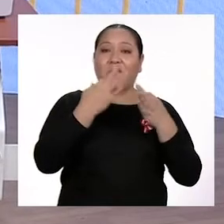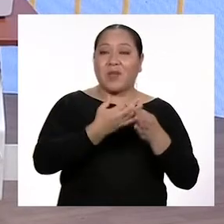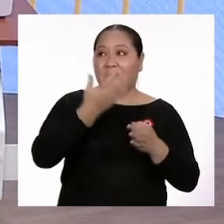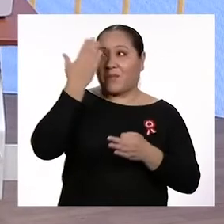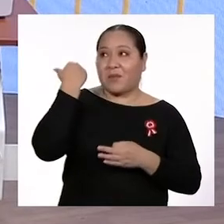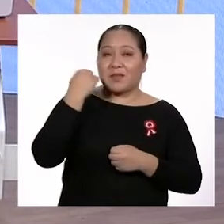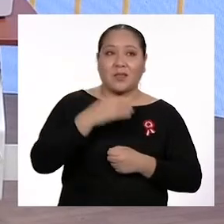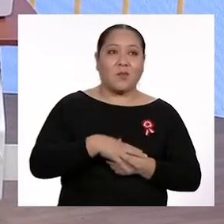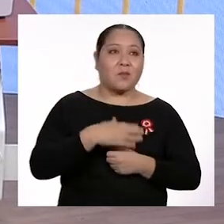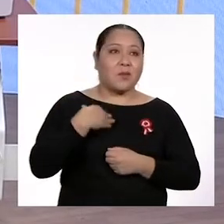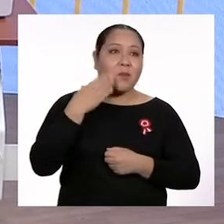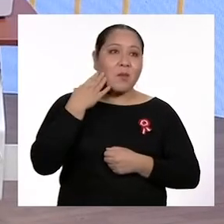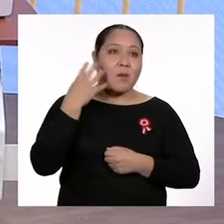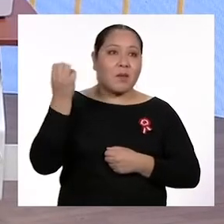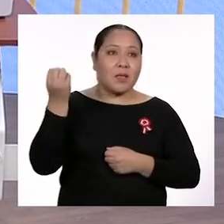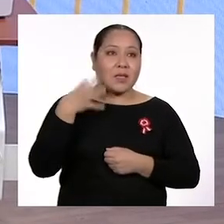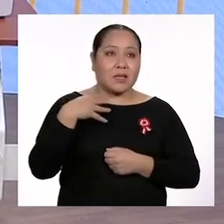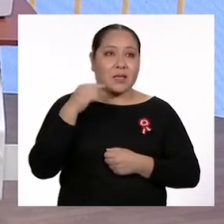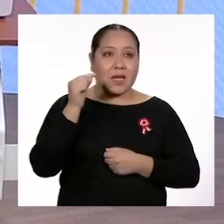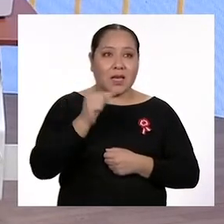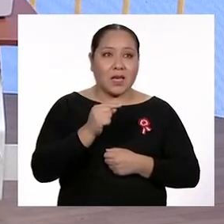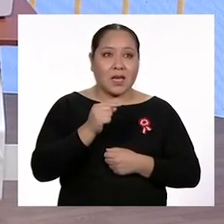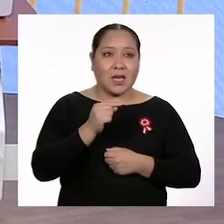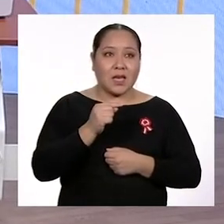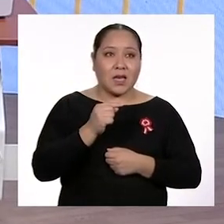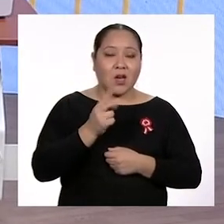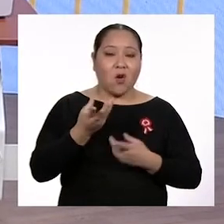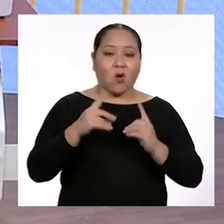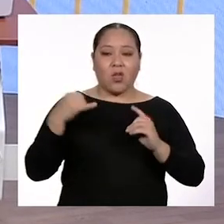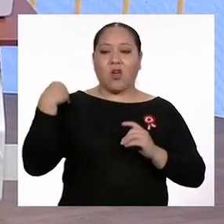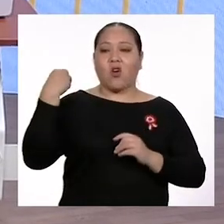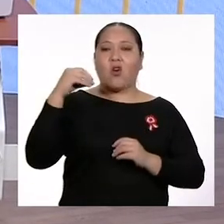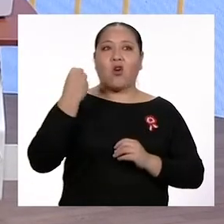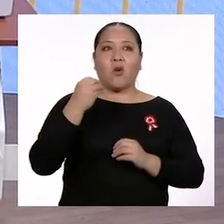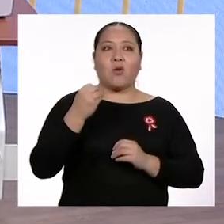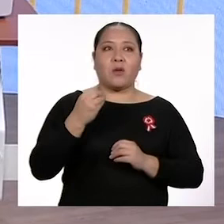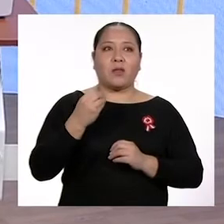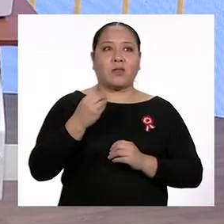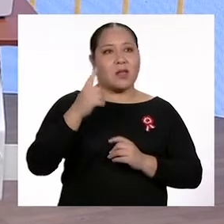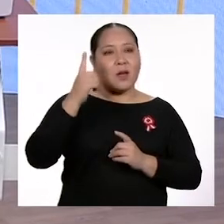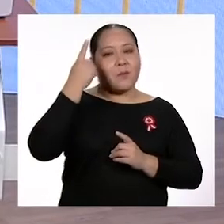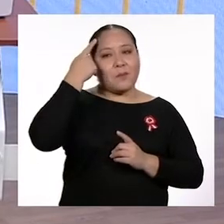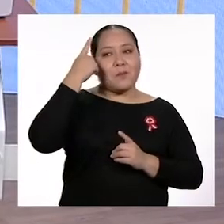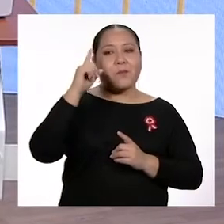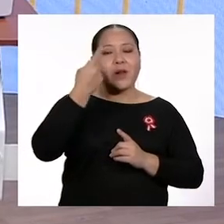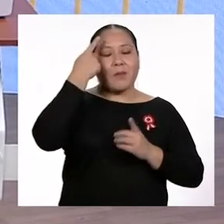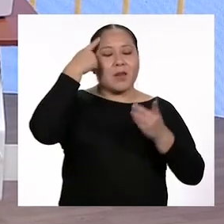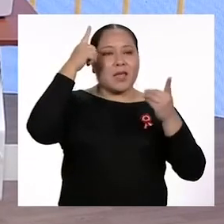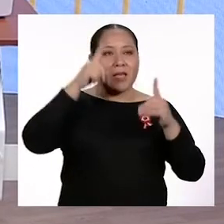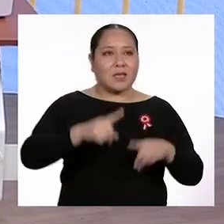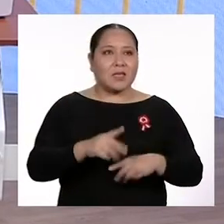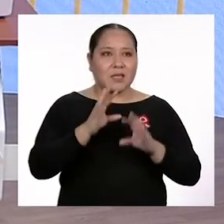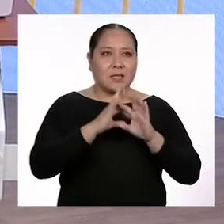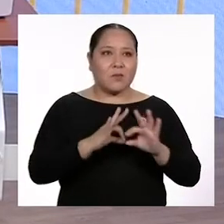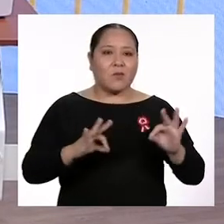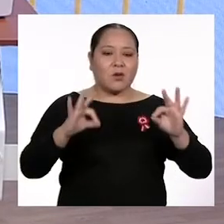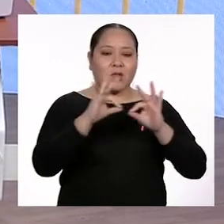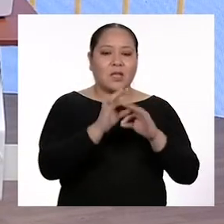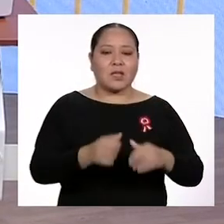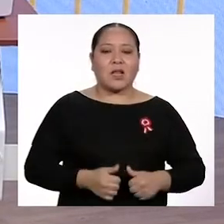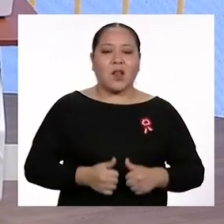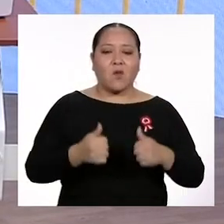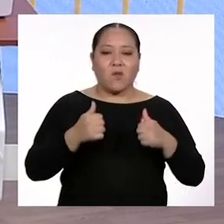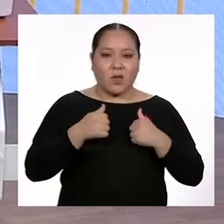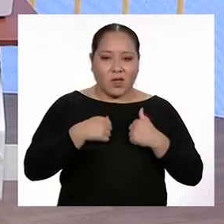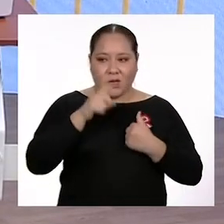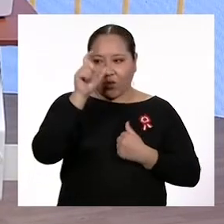pasado. Mi mamá me decía que a partir de la adolescencia se toman las primeras decisiones importantes en la vida de